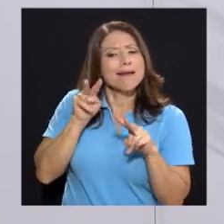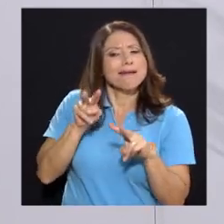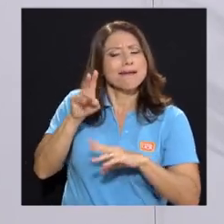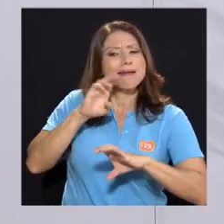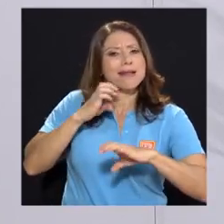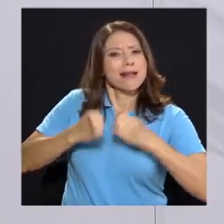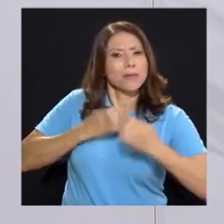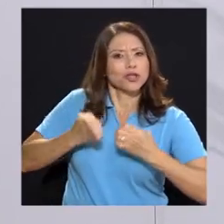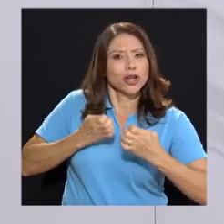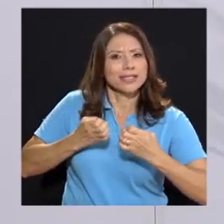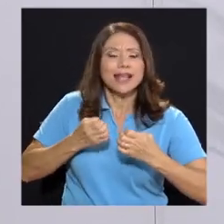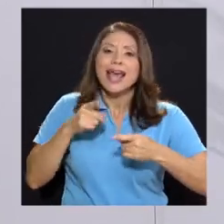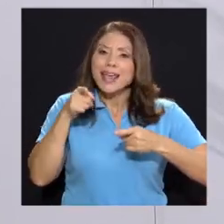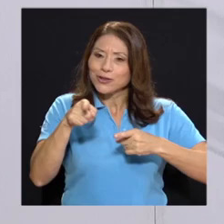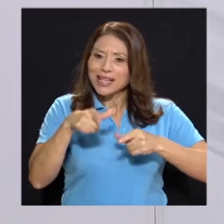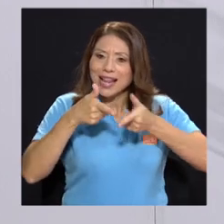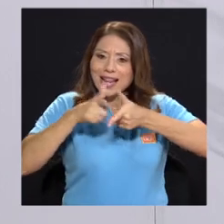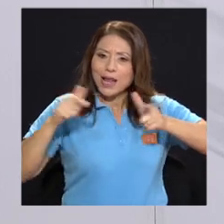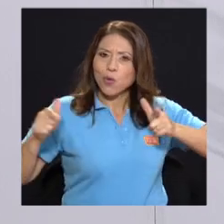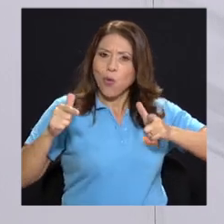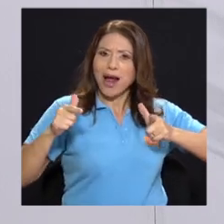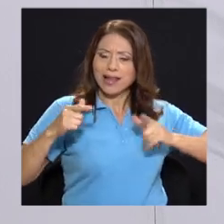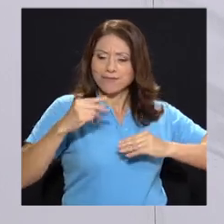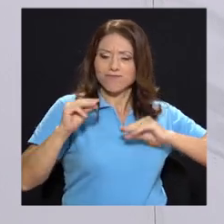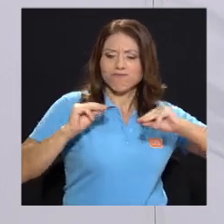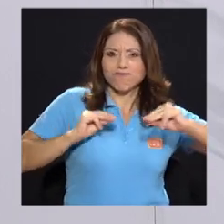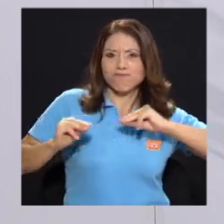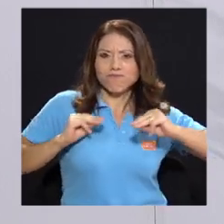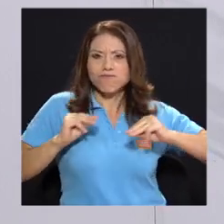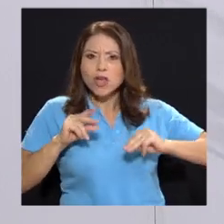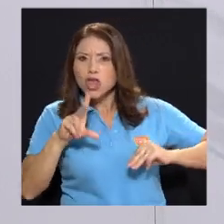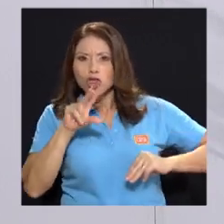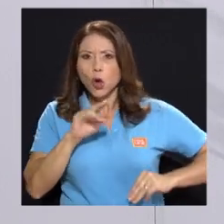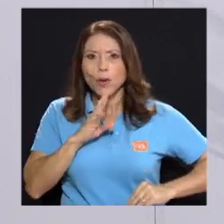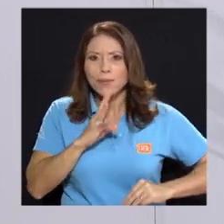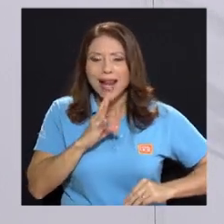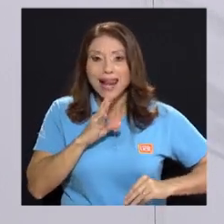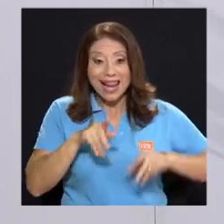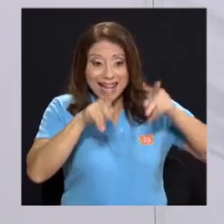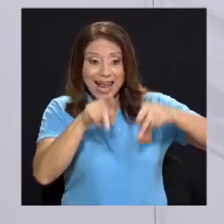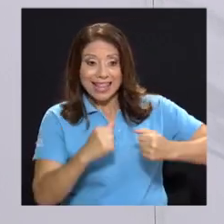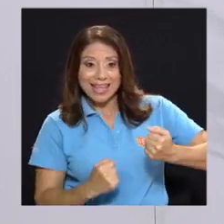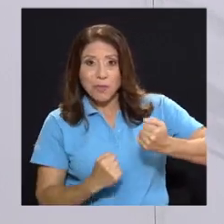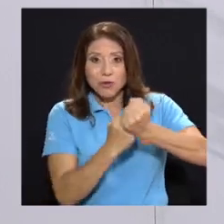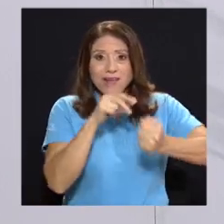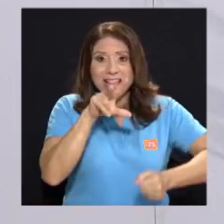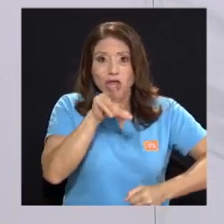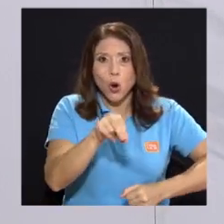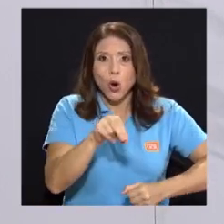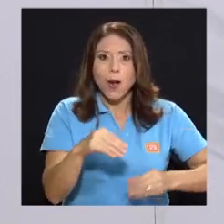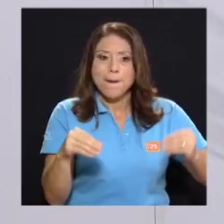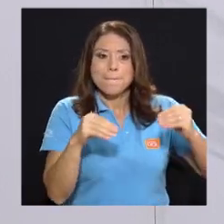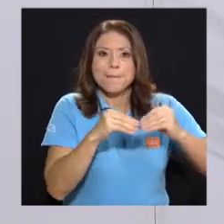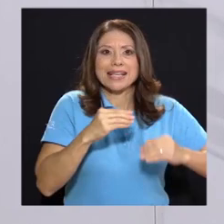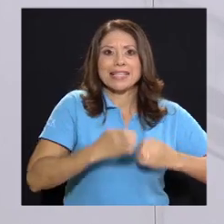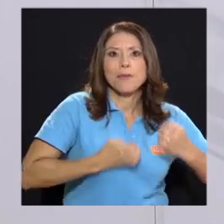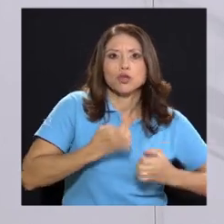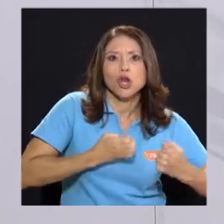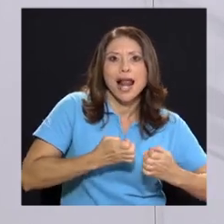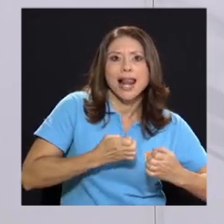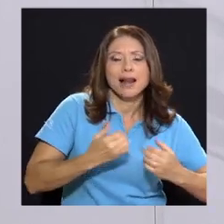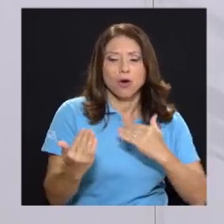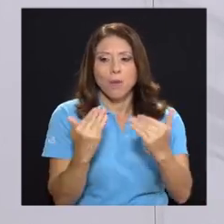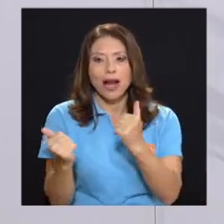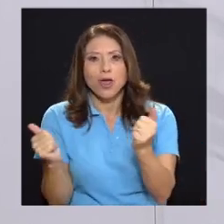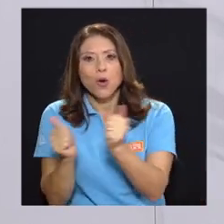lenguaje no verbal de verbal y la parte emocional encontramos que la gente no era más emocional que las de sí lo cual